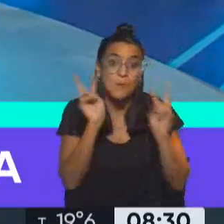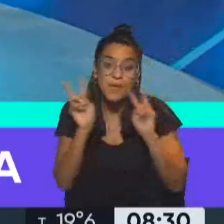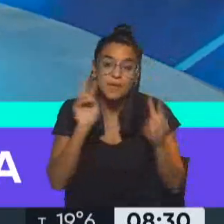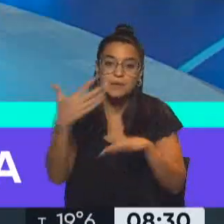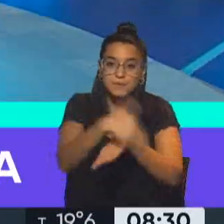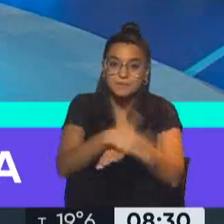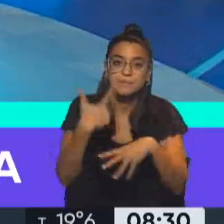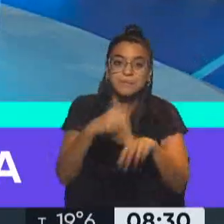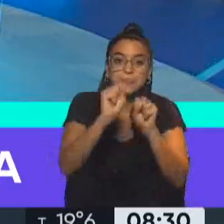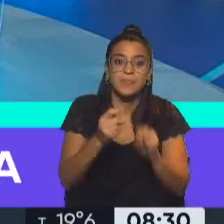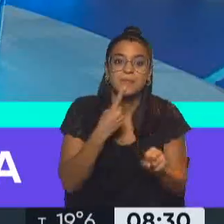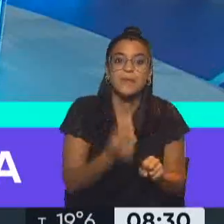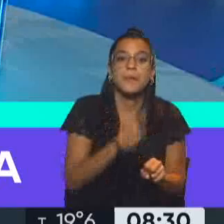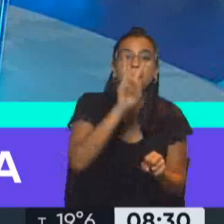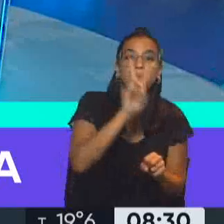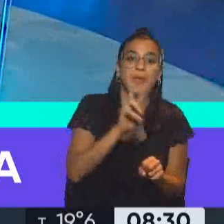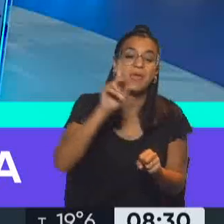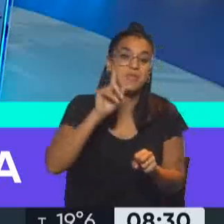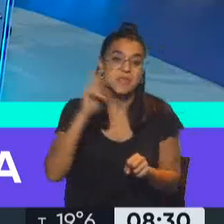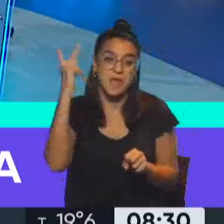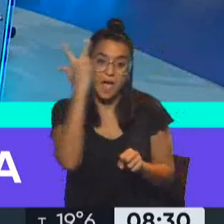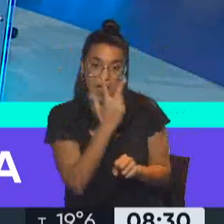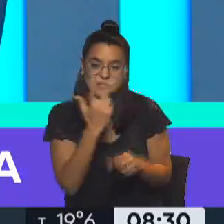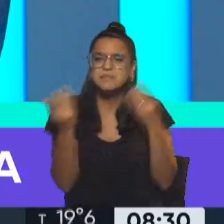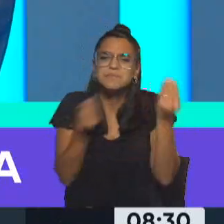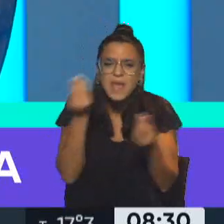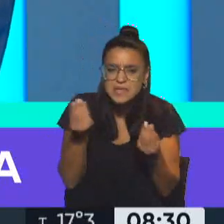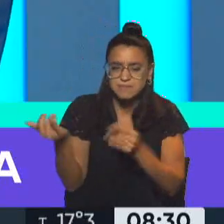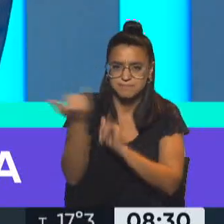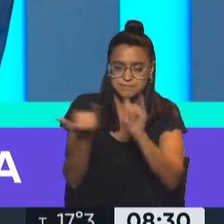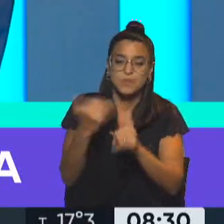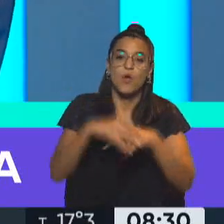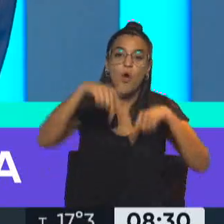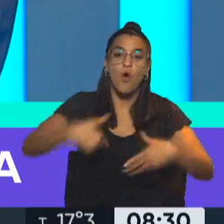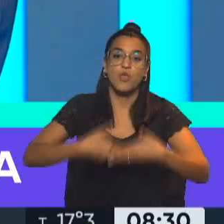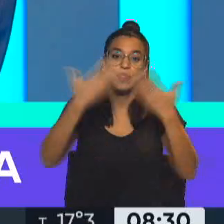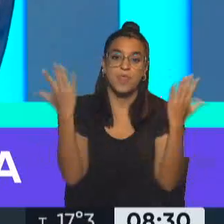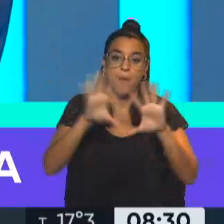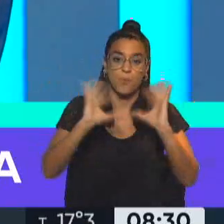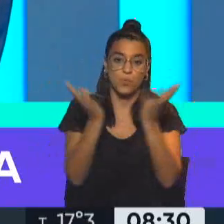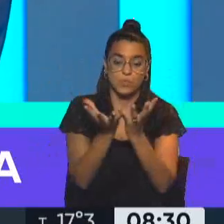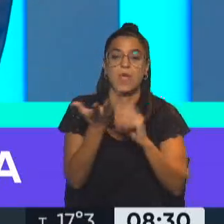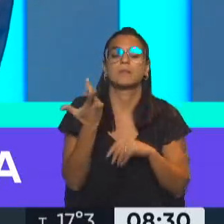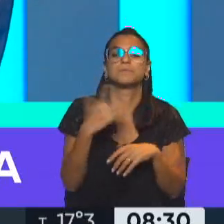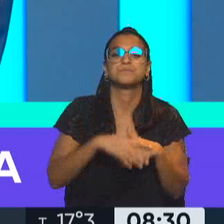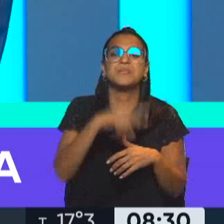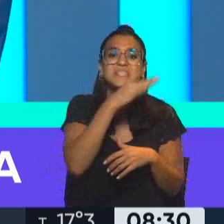van a encontrar con esas letras b&h gente y que se esto leandro por hoy es el día mundial del sida